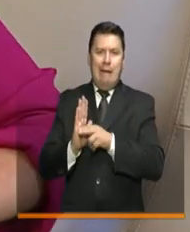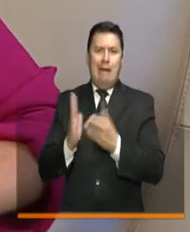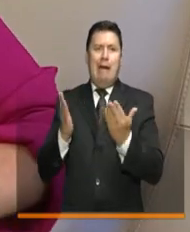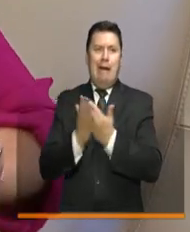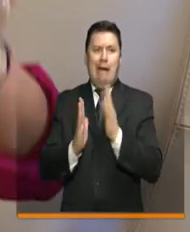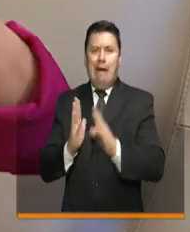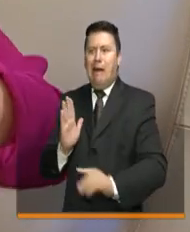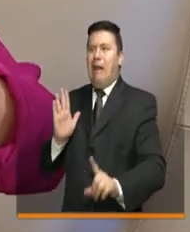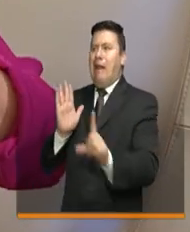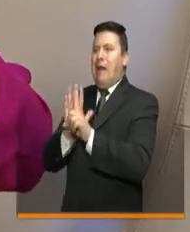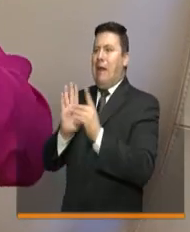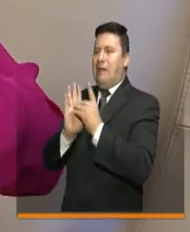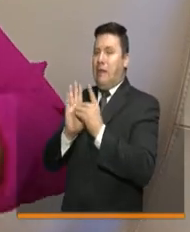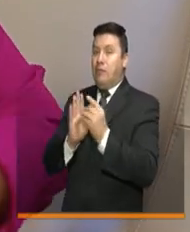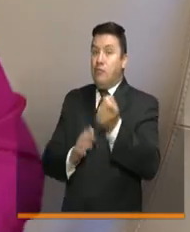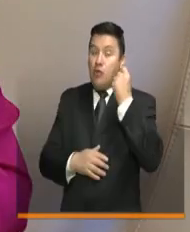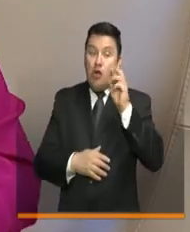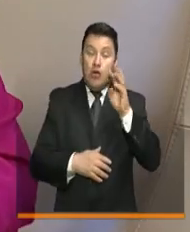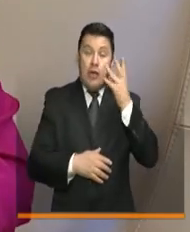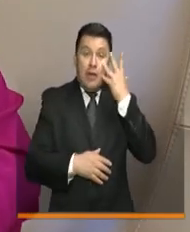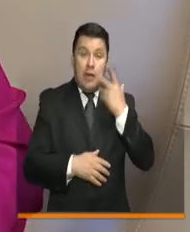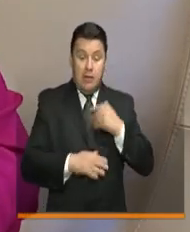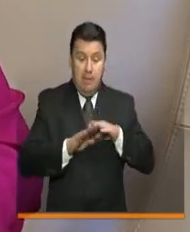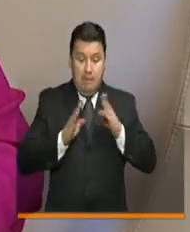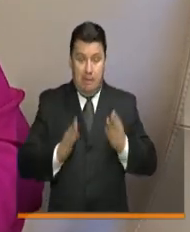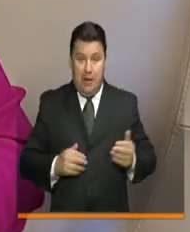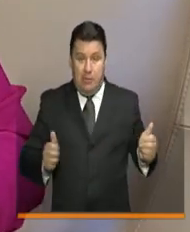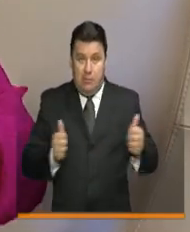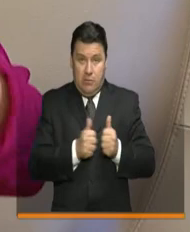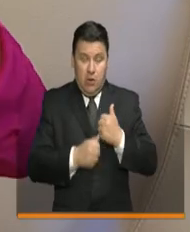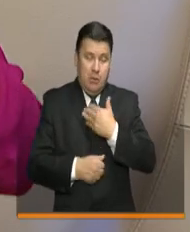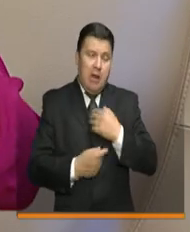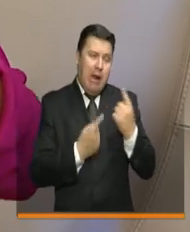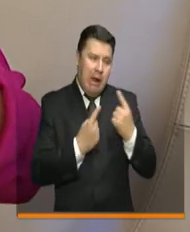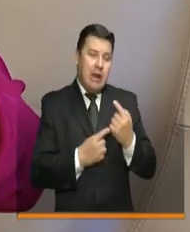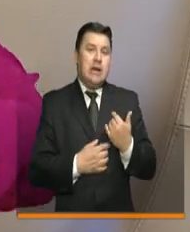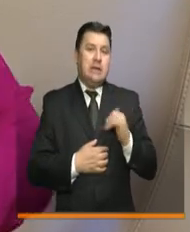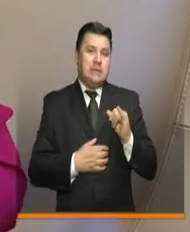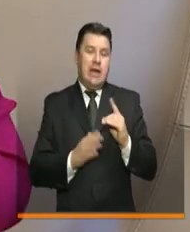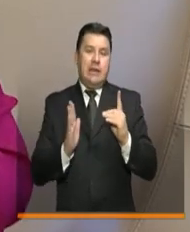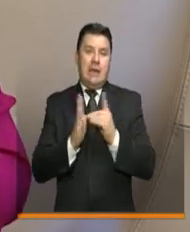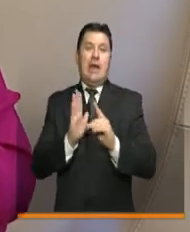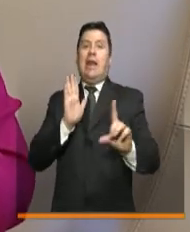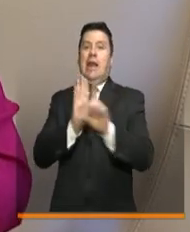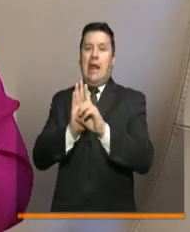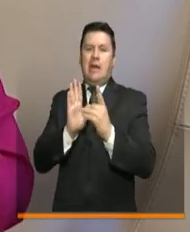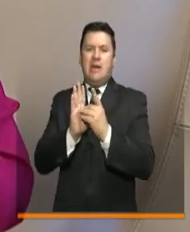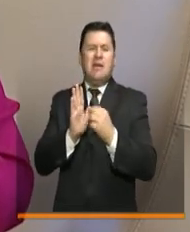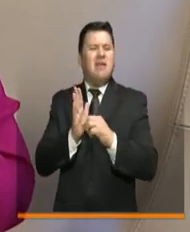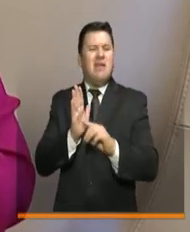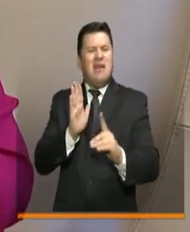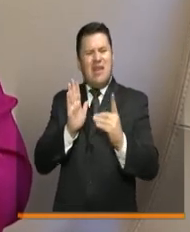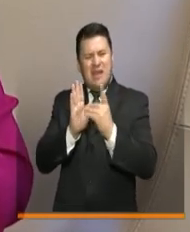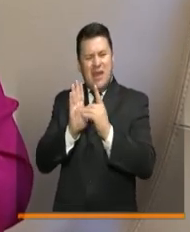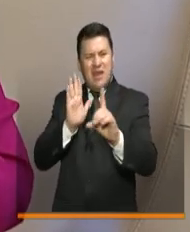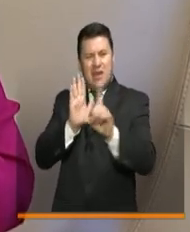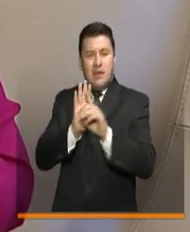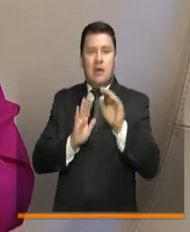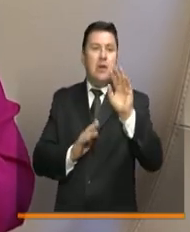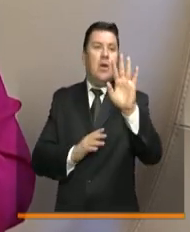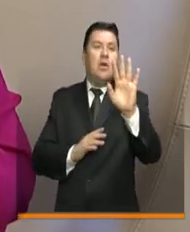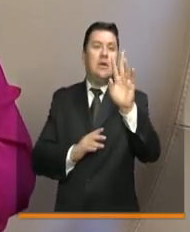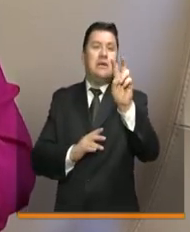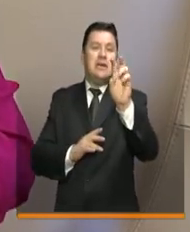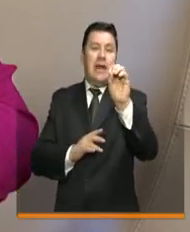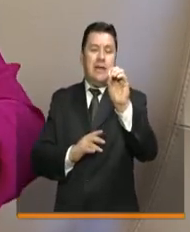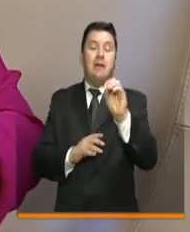un decreto ley. Hace 8 días estaba sentada en la mesa con el presidente diciéndoles, sacamos el decreto ley. El decreto ley es el decreto